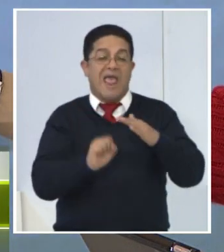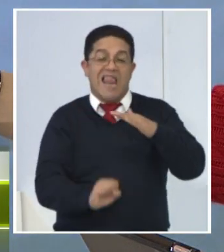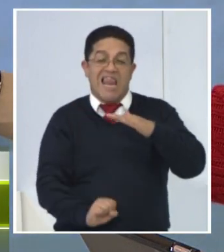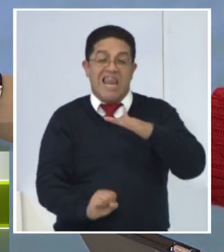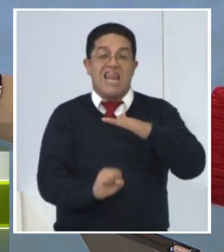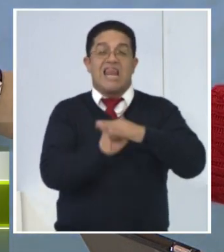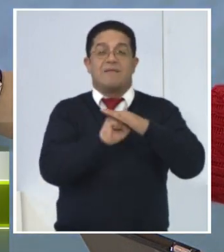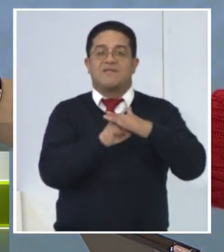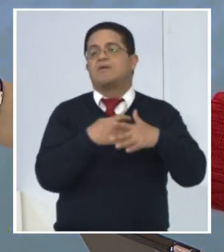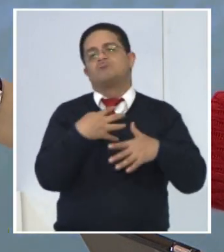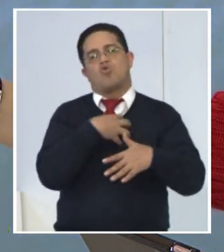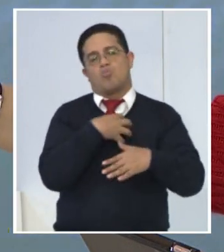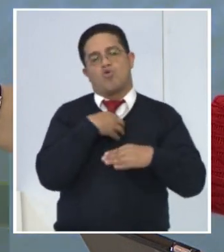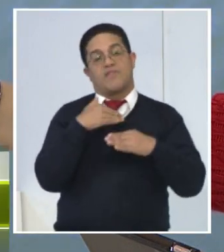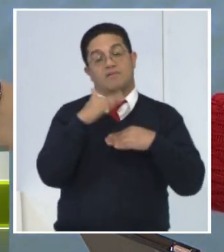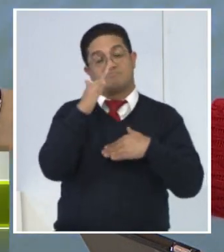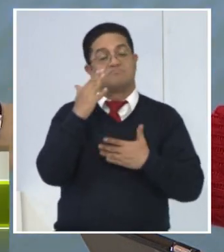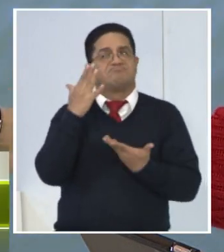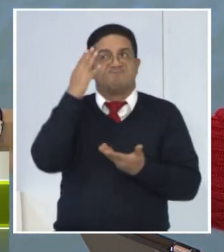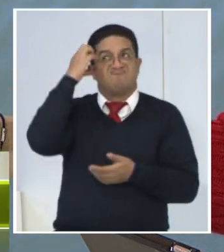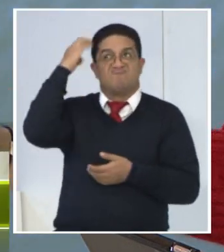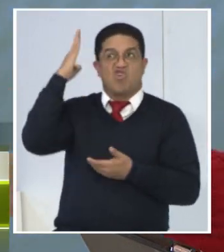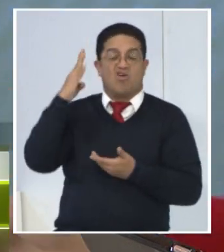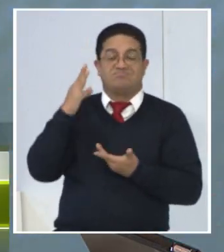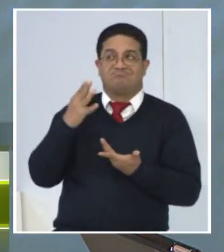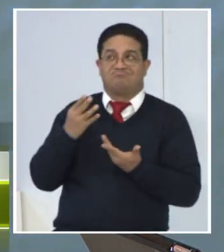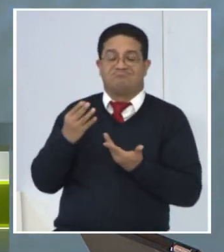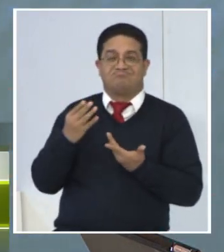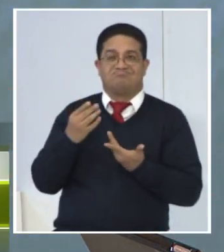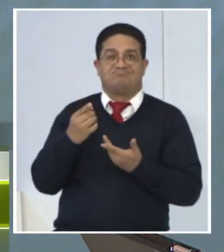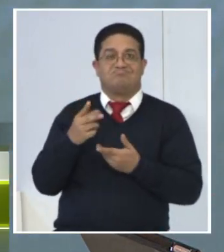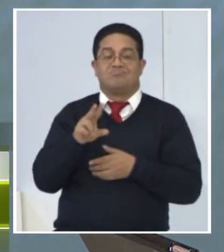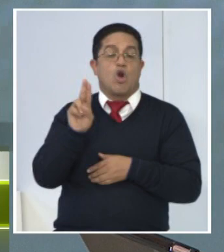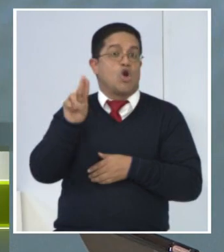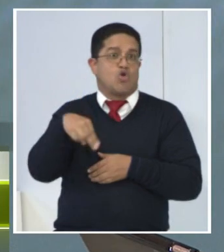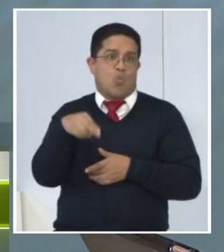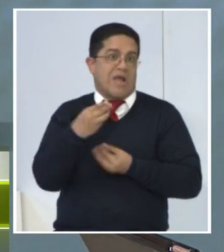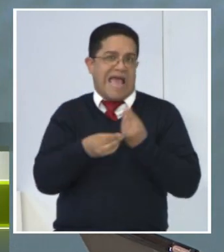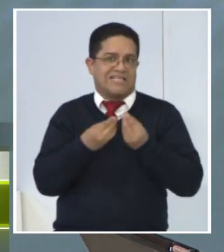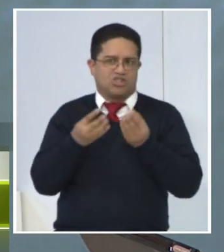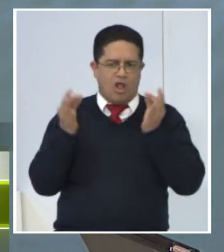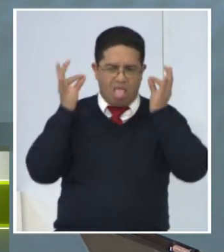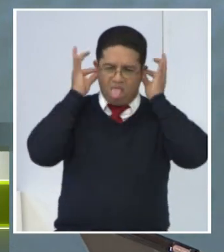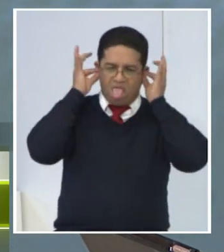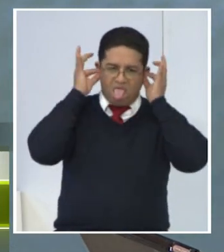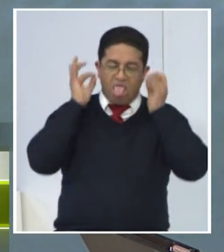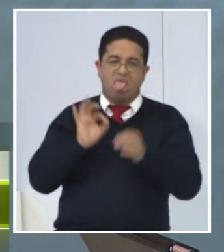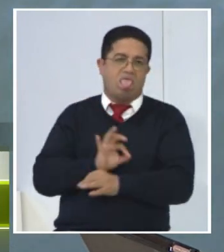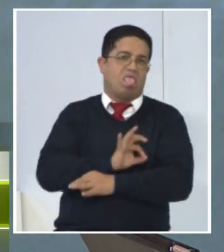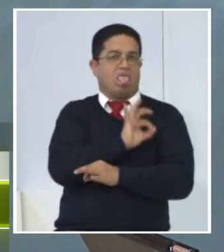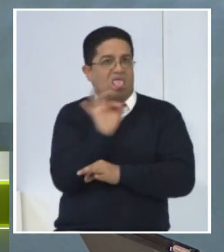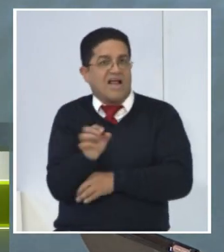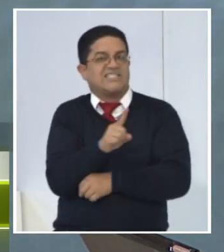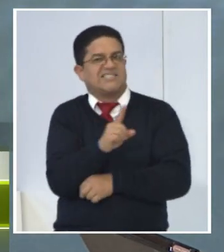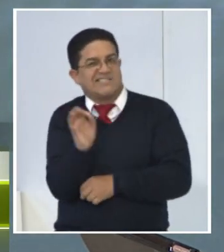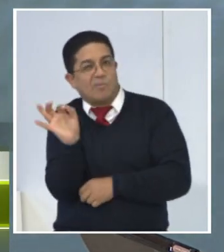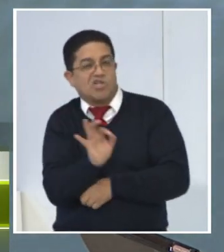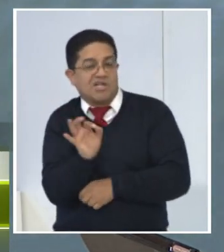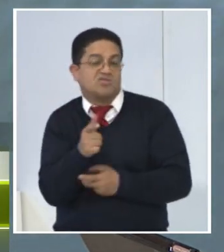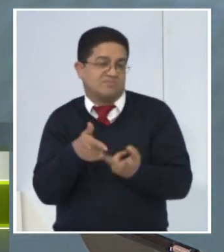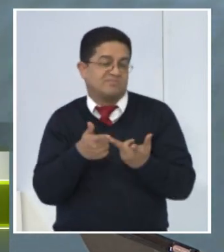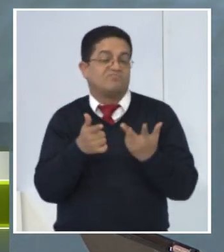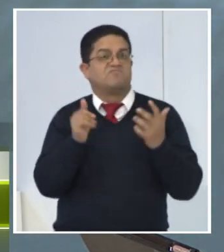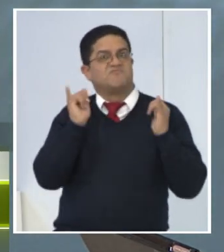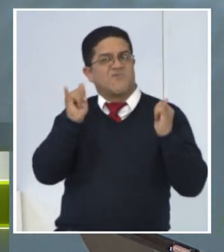Yo pienso que Papá Dios no nos hizo con unos audífonos y menos para escucharlos al 100%. Entonces, o estar en una discoteca